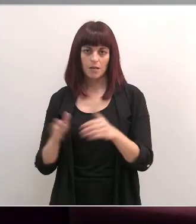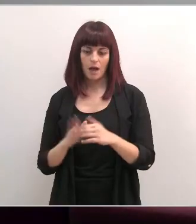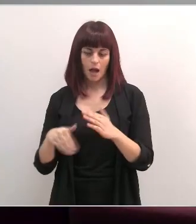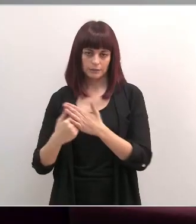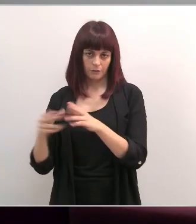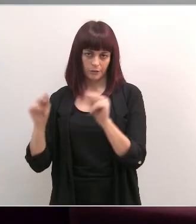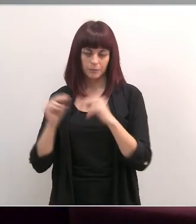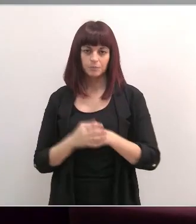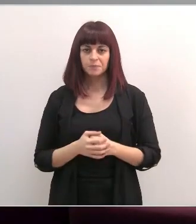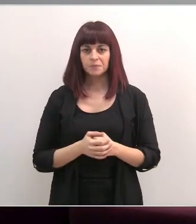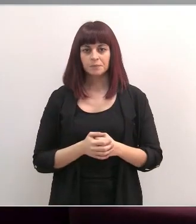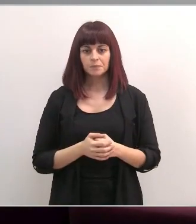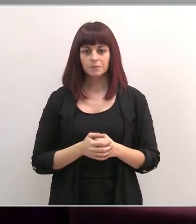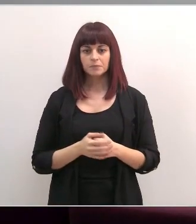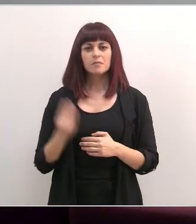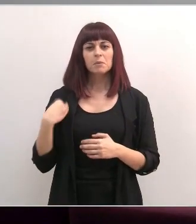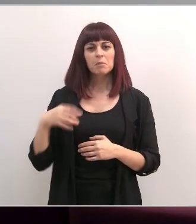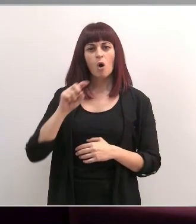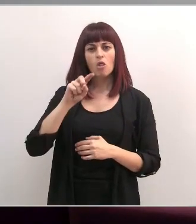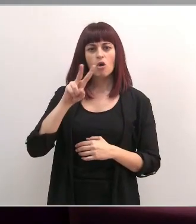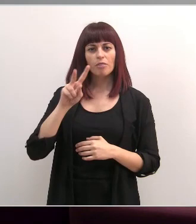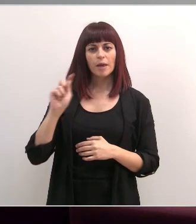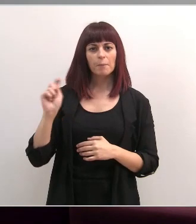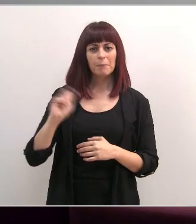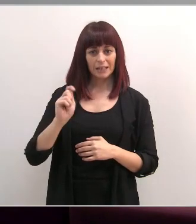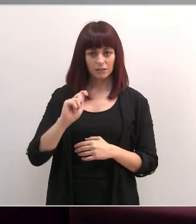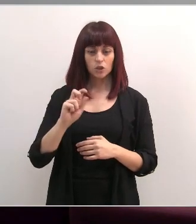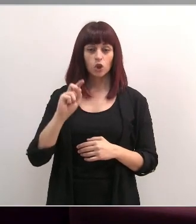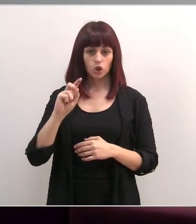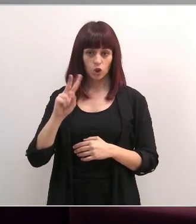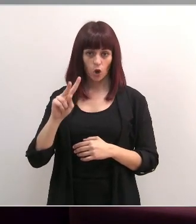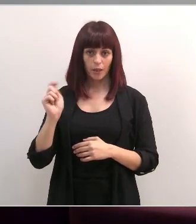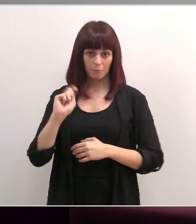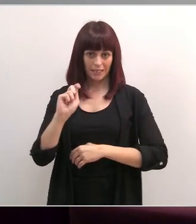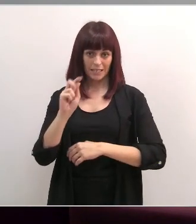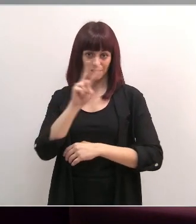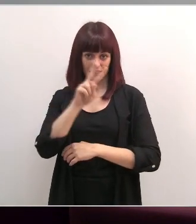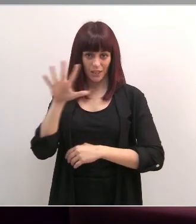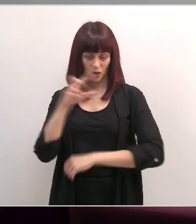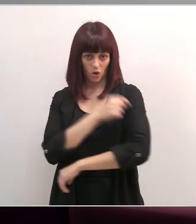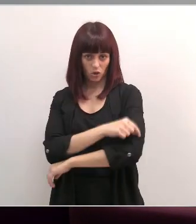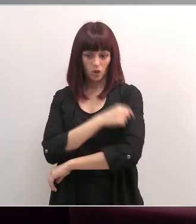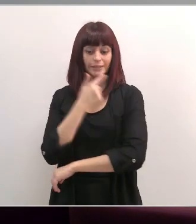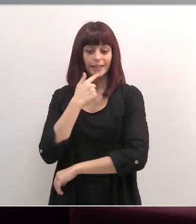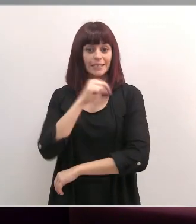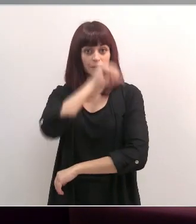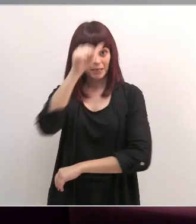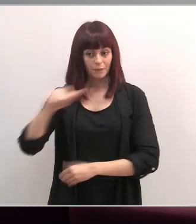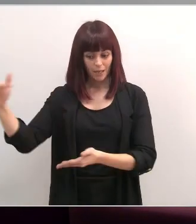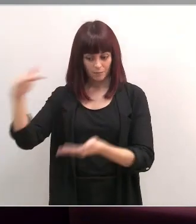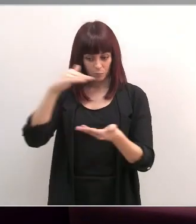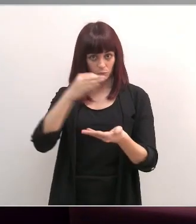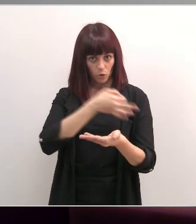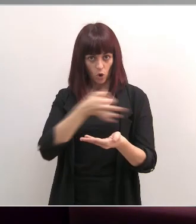aclaración más, perdón. Con esas 12.675 dosis, Sí. si se restableciera el suministro a partir de la semana que viene,